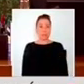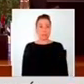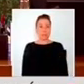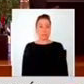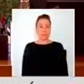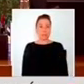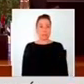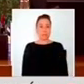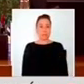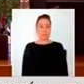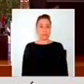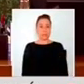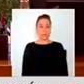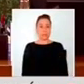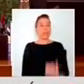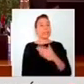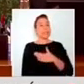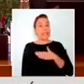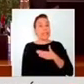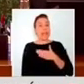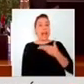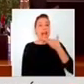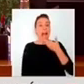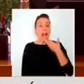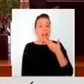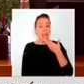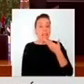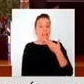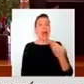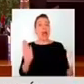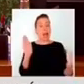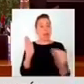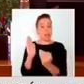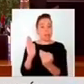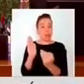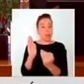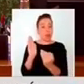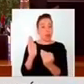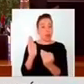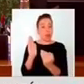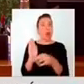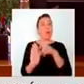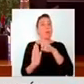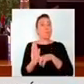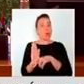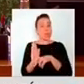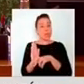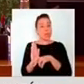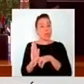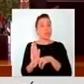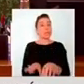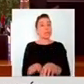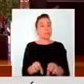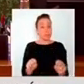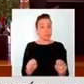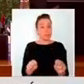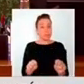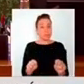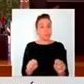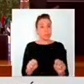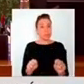Si se quiere hablar a favor de un proyecto de resolución,